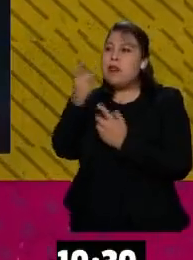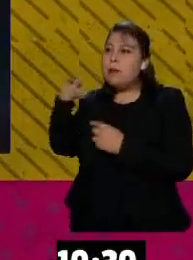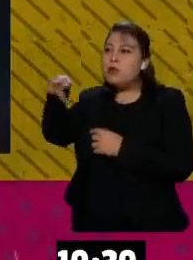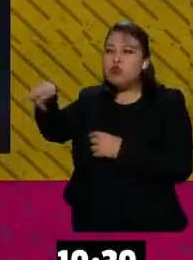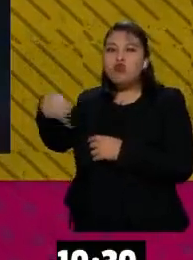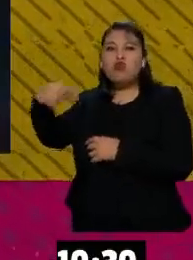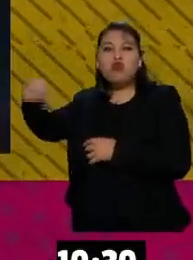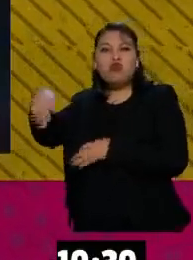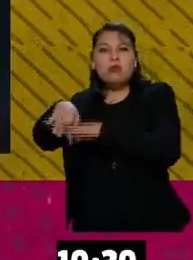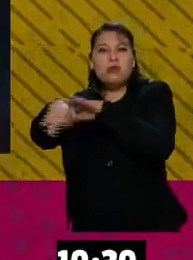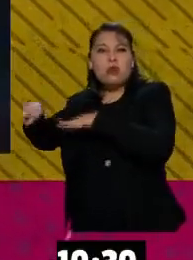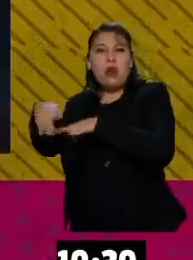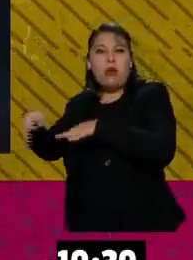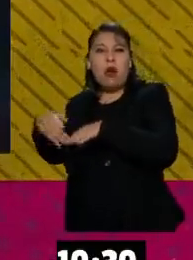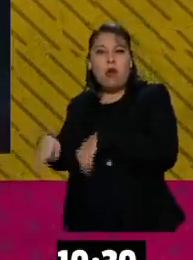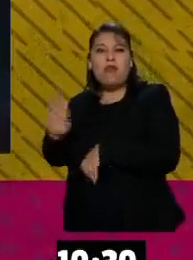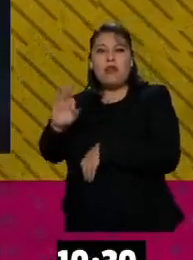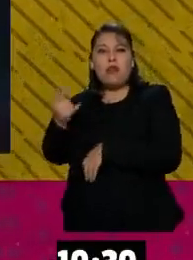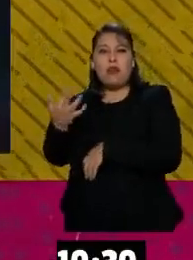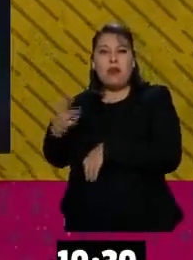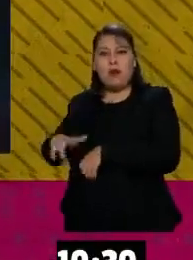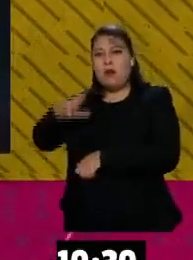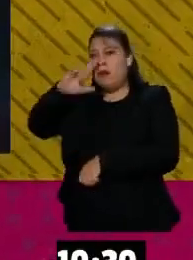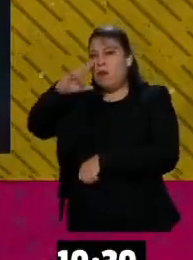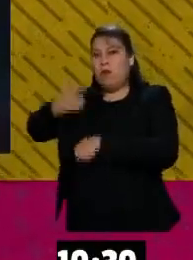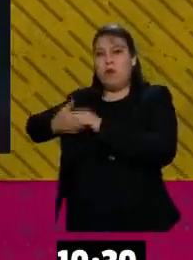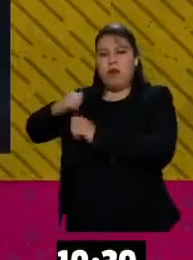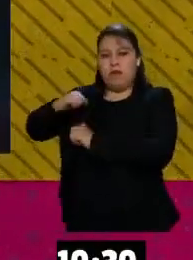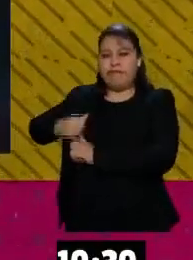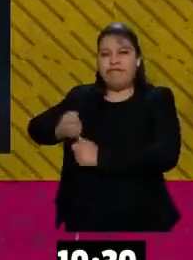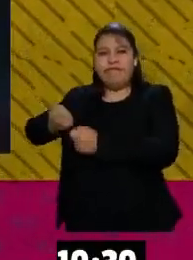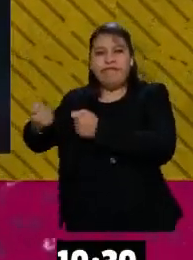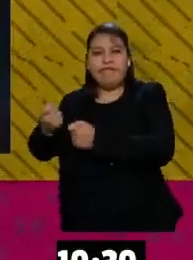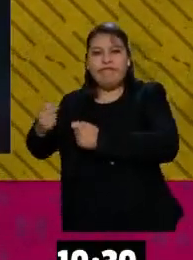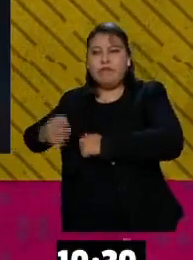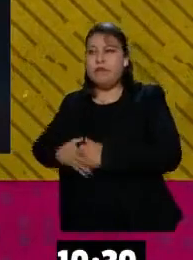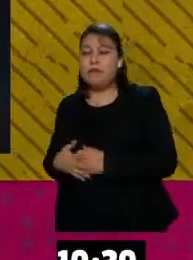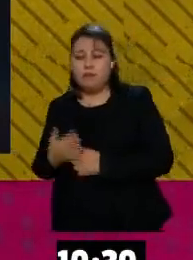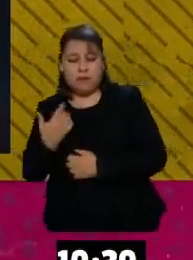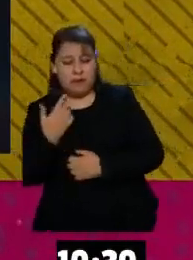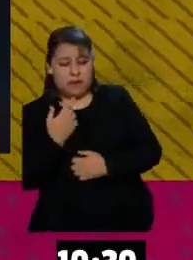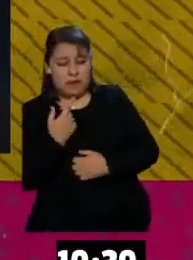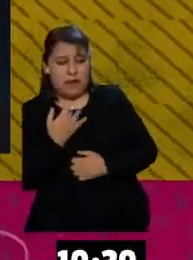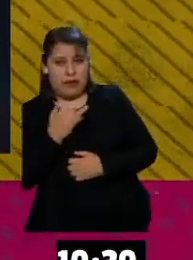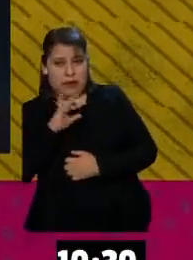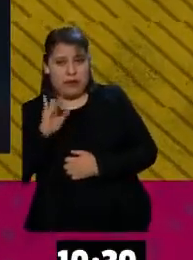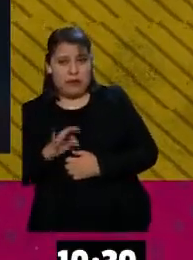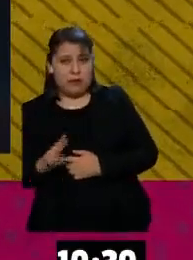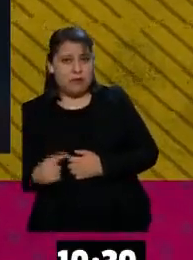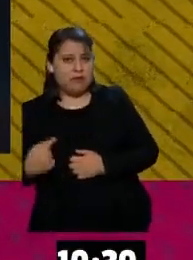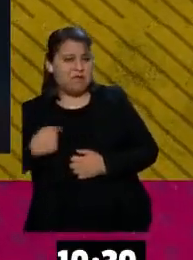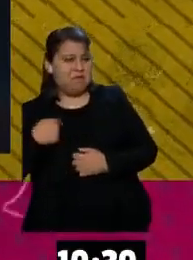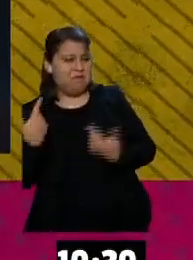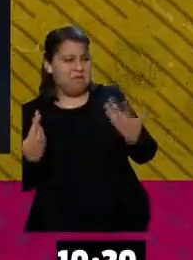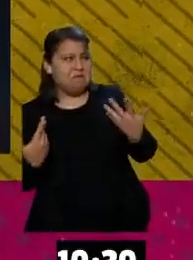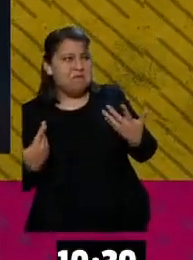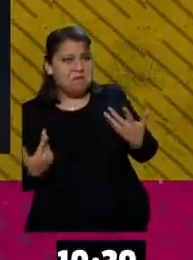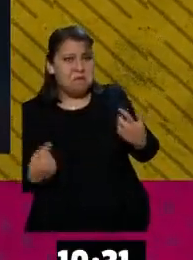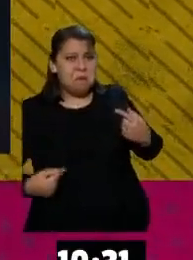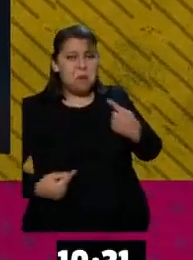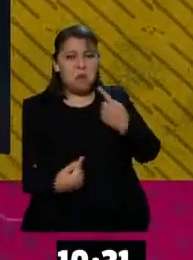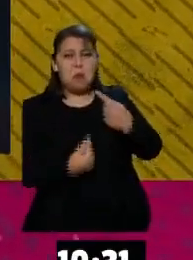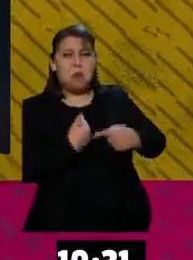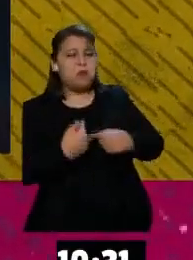el fiscal, sintiendo los pasos de Julio, dijo, ahorita te me vas, y comenzó a operar ahí ocultamente con el propio